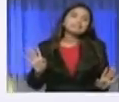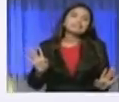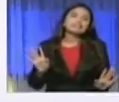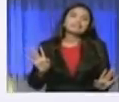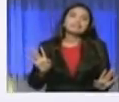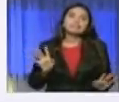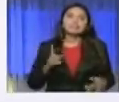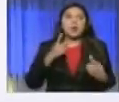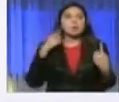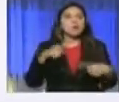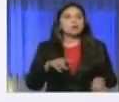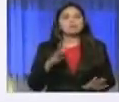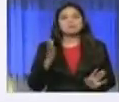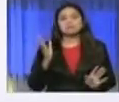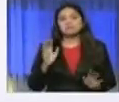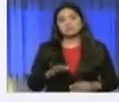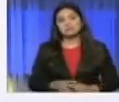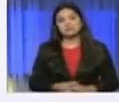a pedirse que...